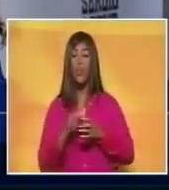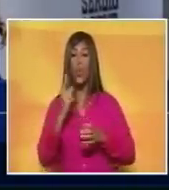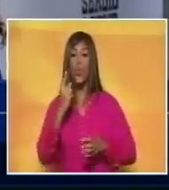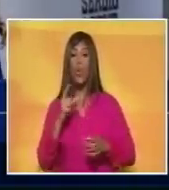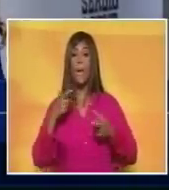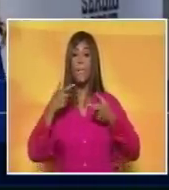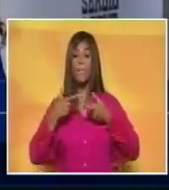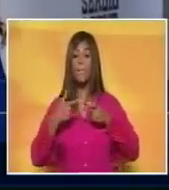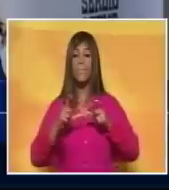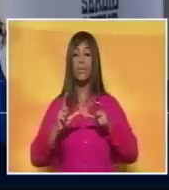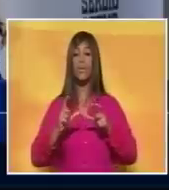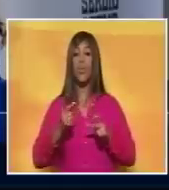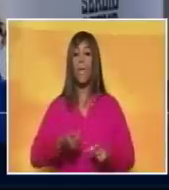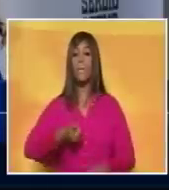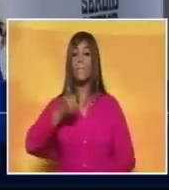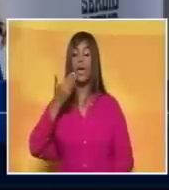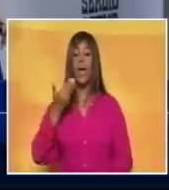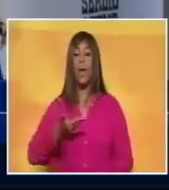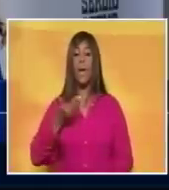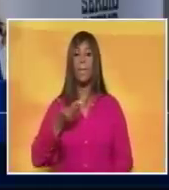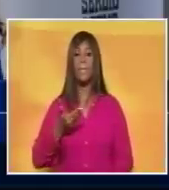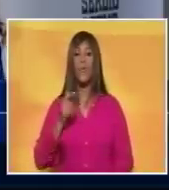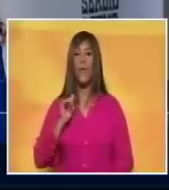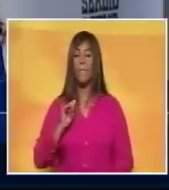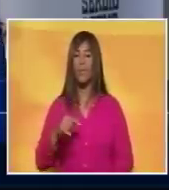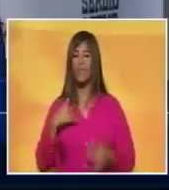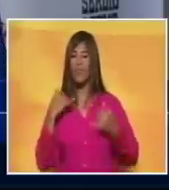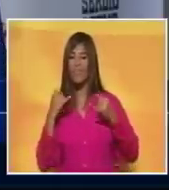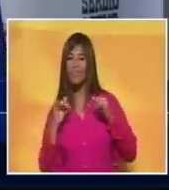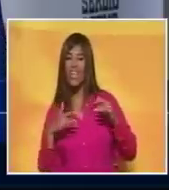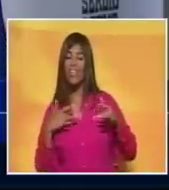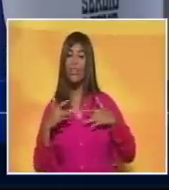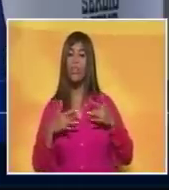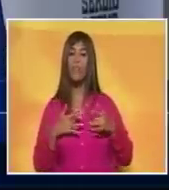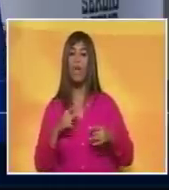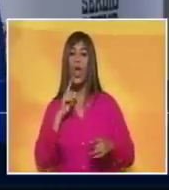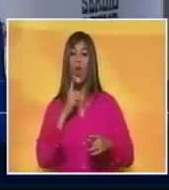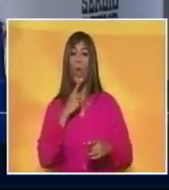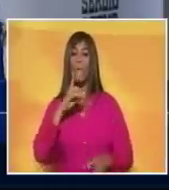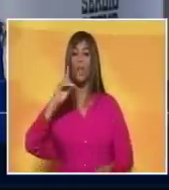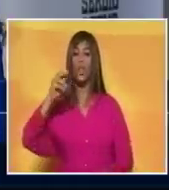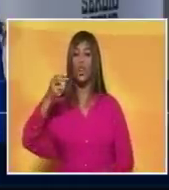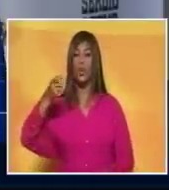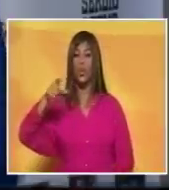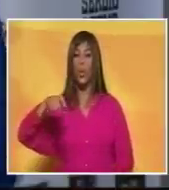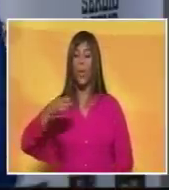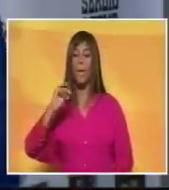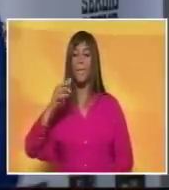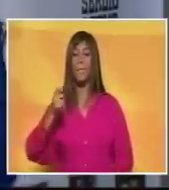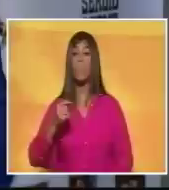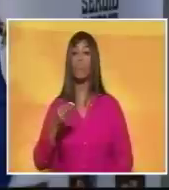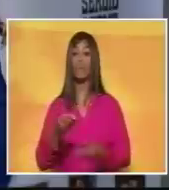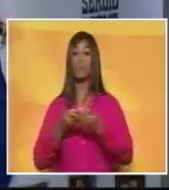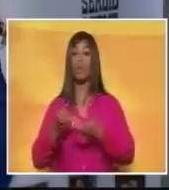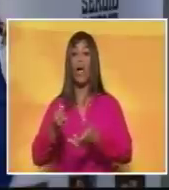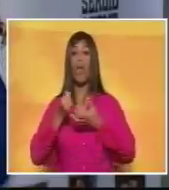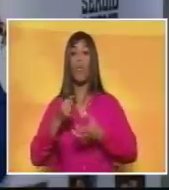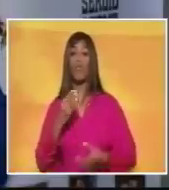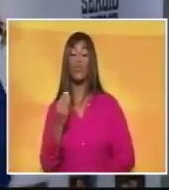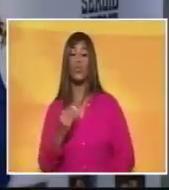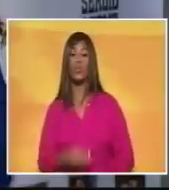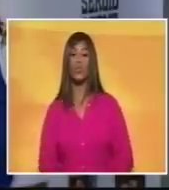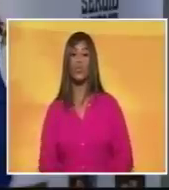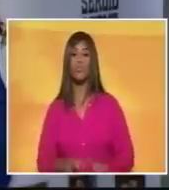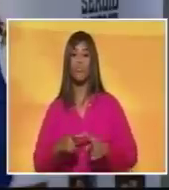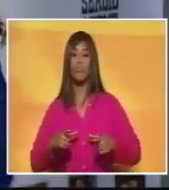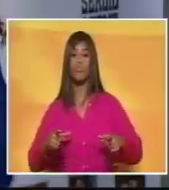películas más importantes proyectadas durante este festival, titulada Dogman, la cual ha recibido importantes premios. Desde